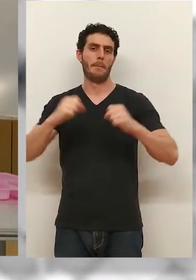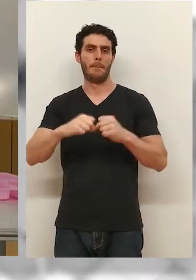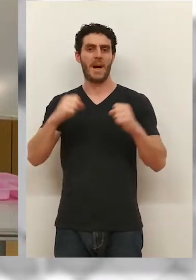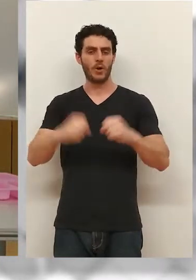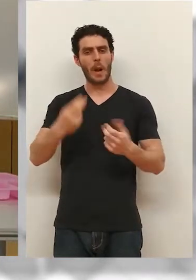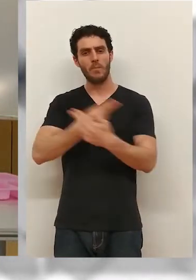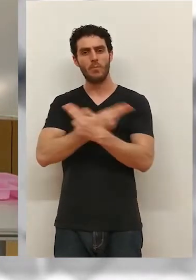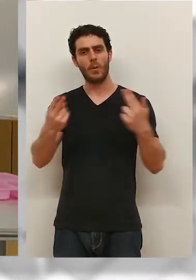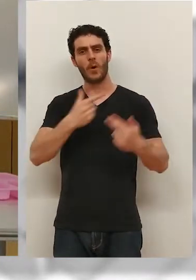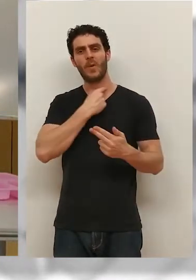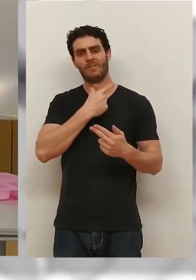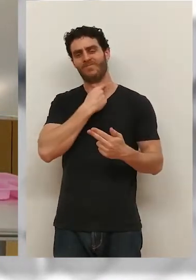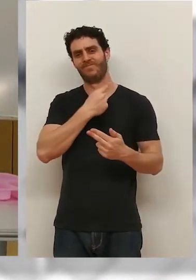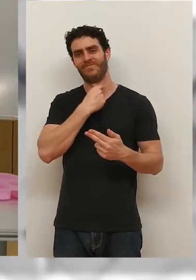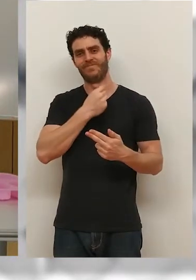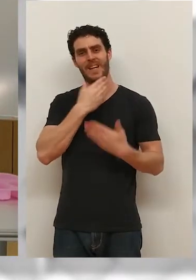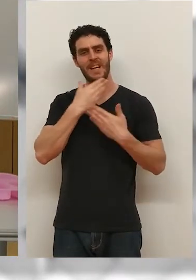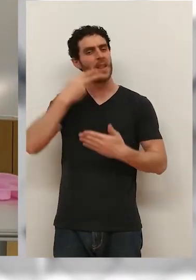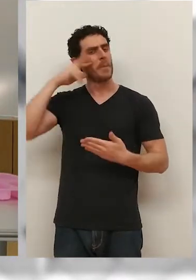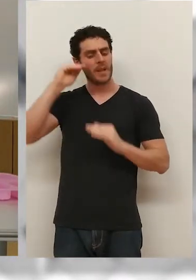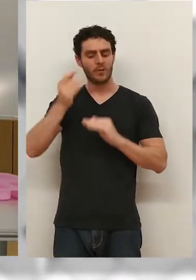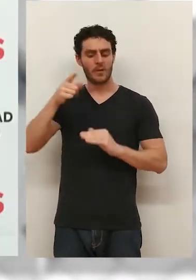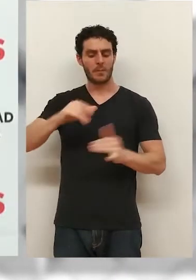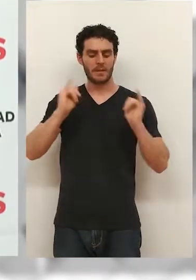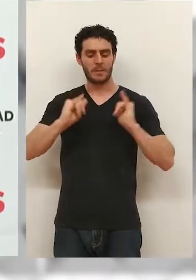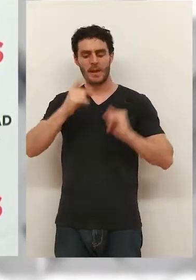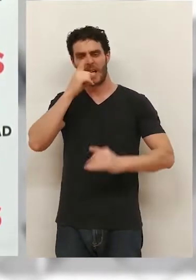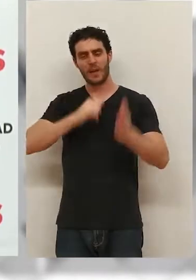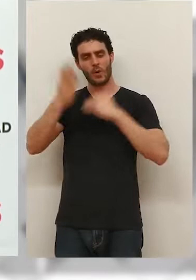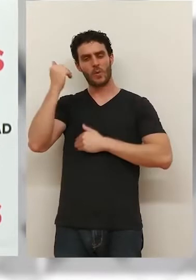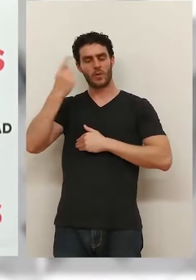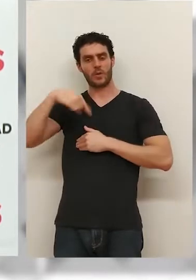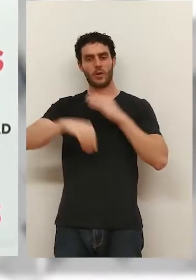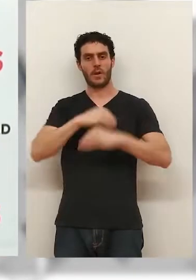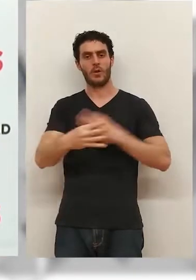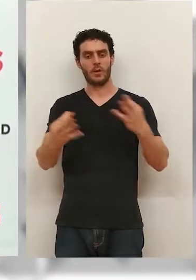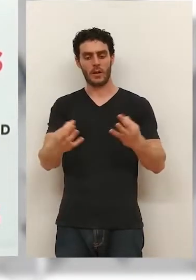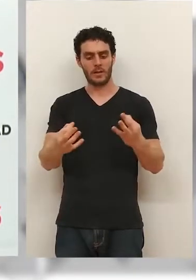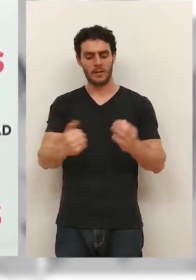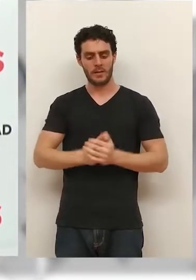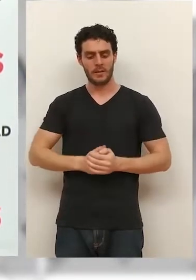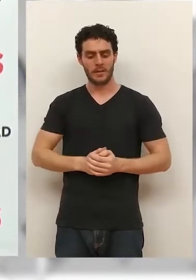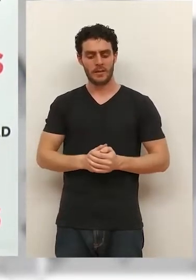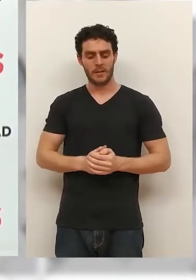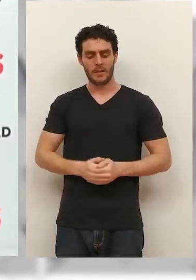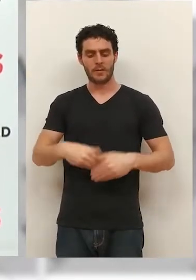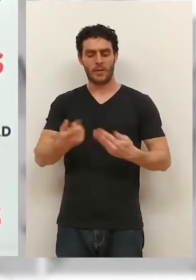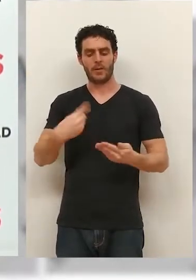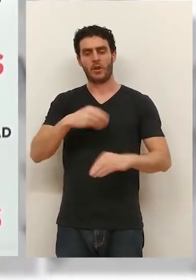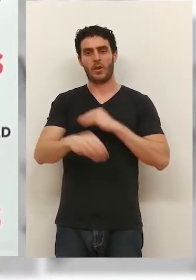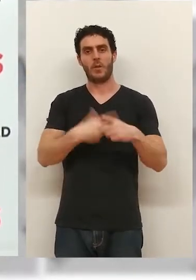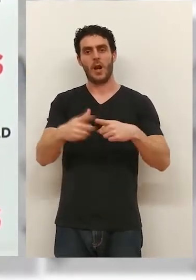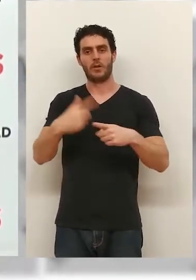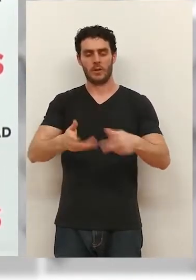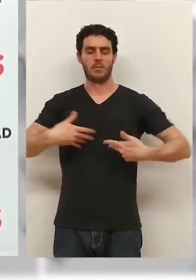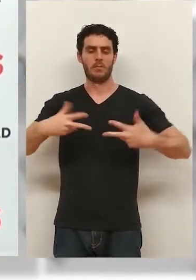al público con su experiencia y simpatía. En aquellos años lo poníamos en un balde y después partíamos los casos como nos